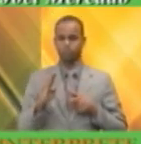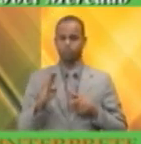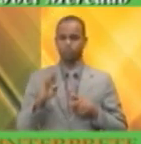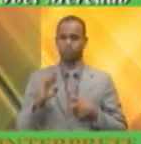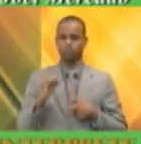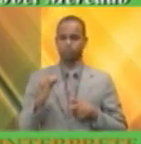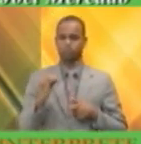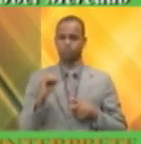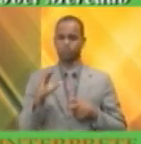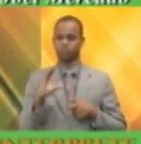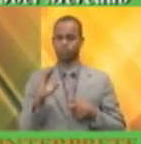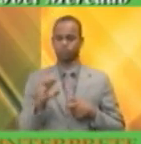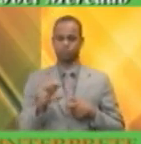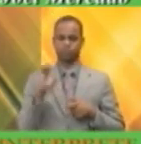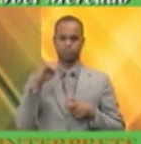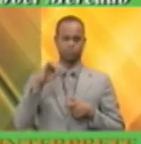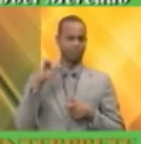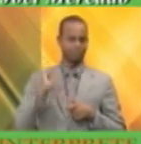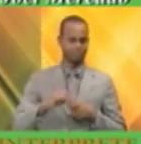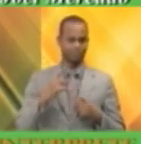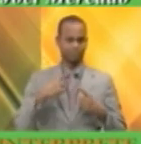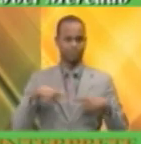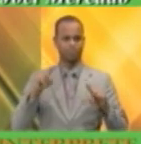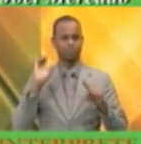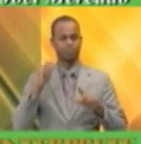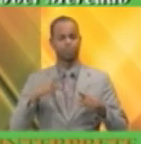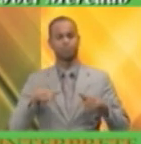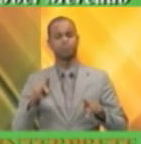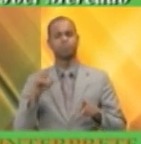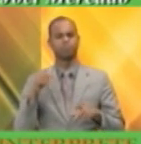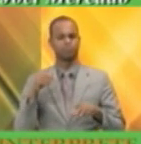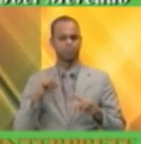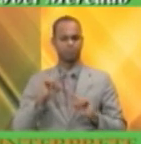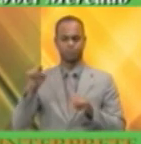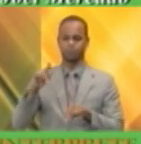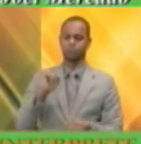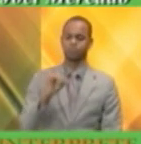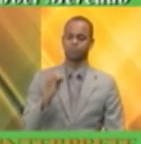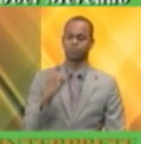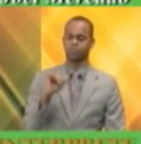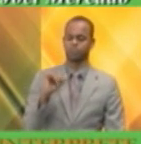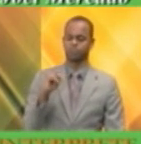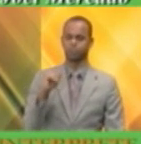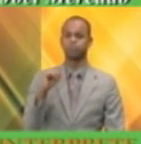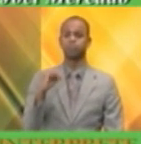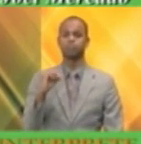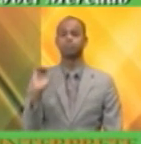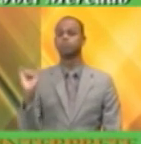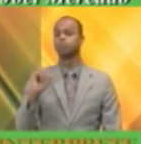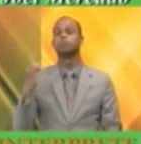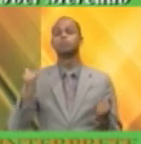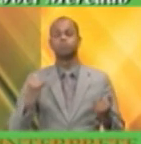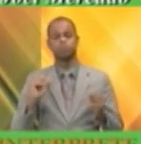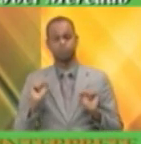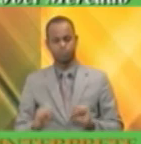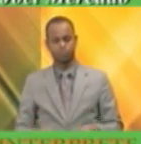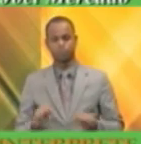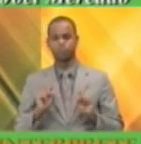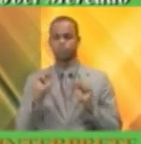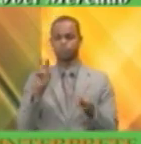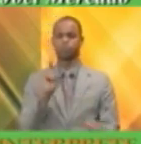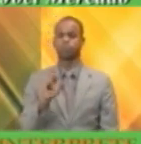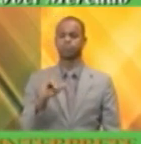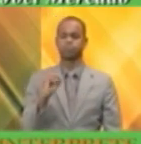cogió en ese mundial le permitió ir a Toronto y ahora también le permite ir a